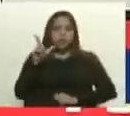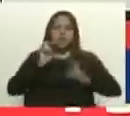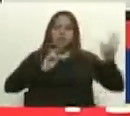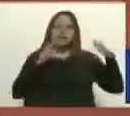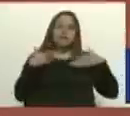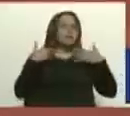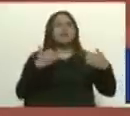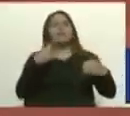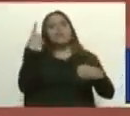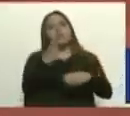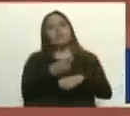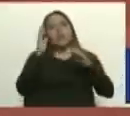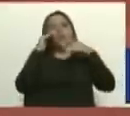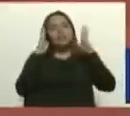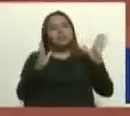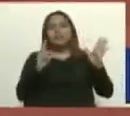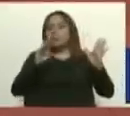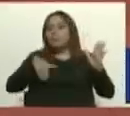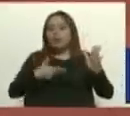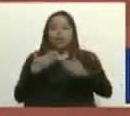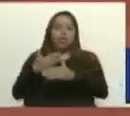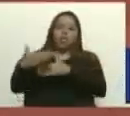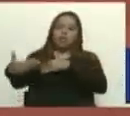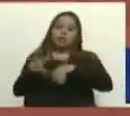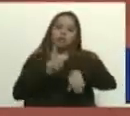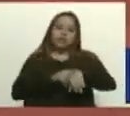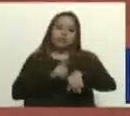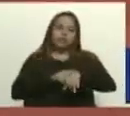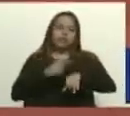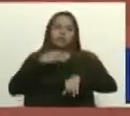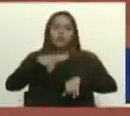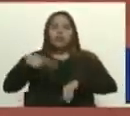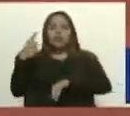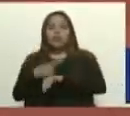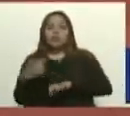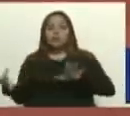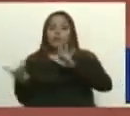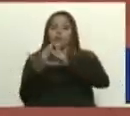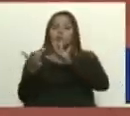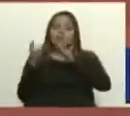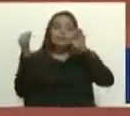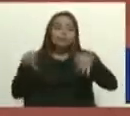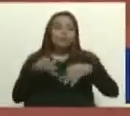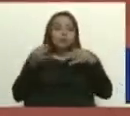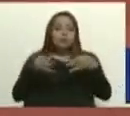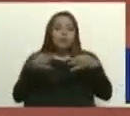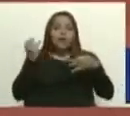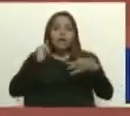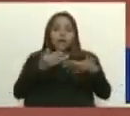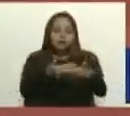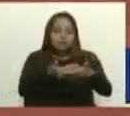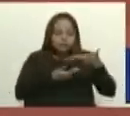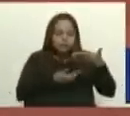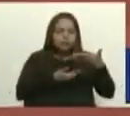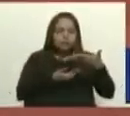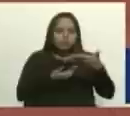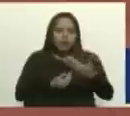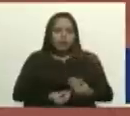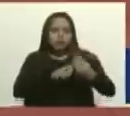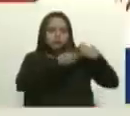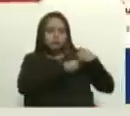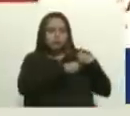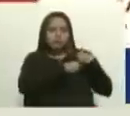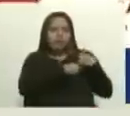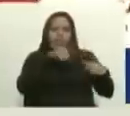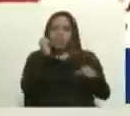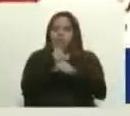prioritarios, que no se les puede dar larga, que nos enganchemos y carguemos esos casos para arriba y para abajo hasta que esté resuelto,